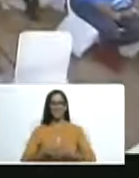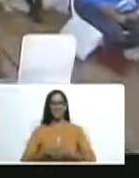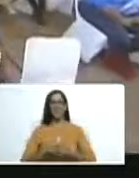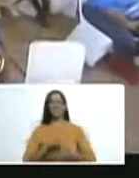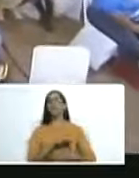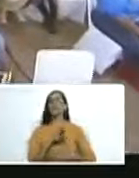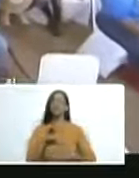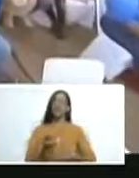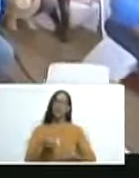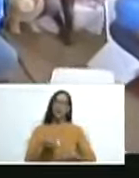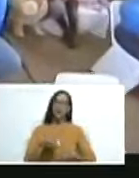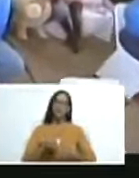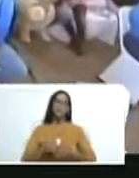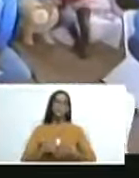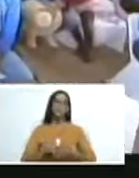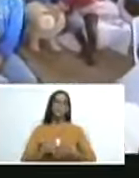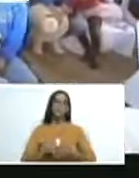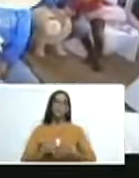Igualmente,